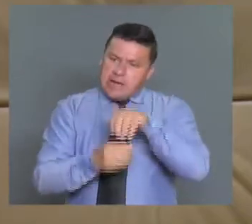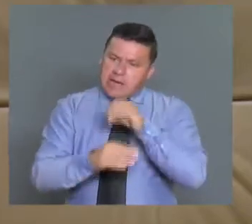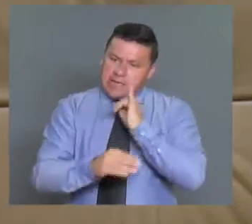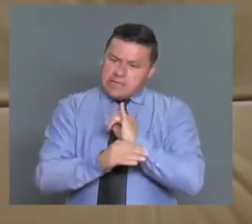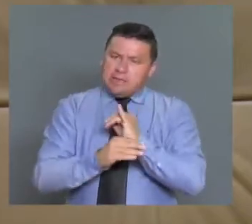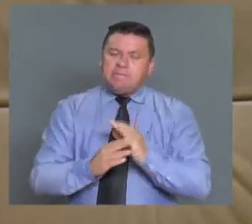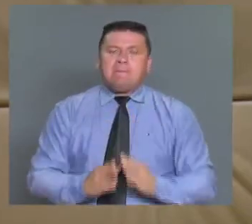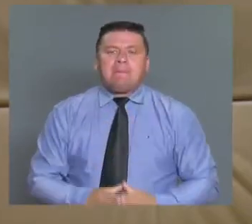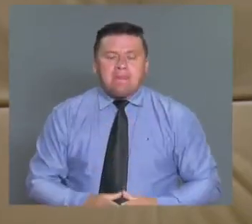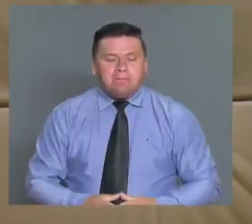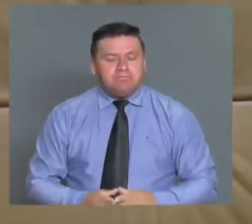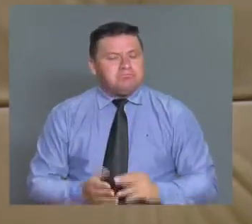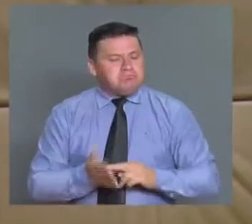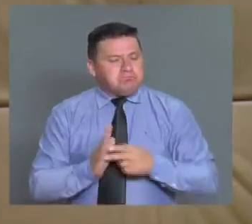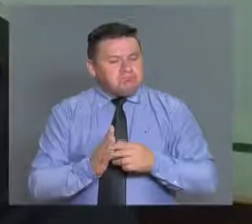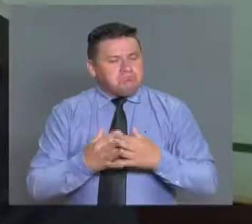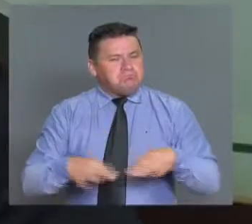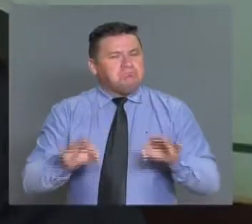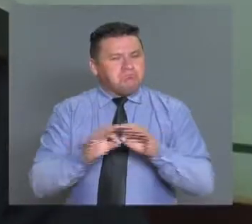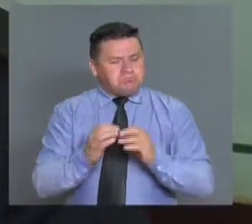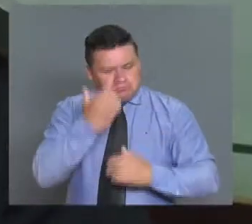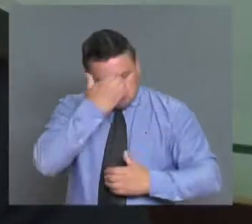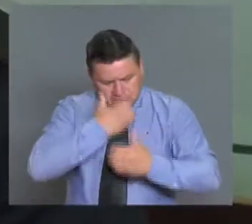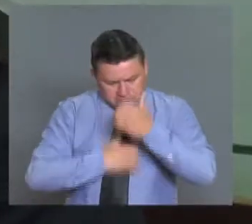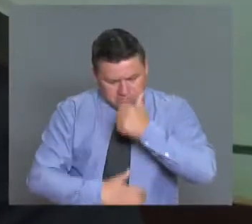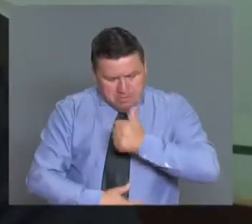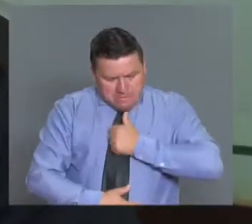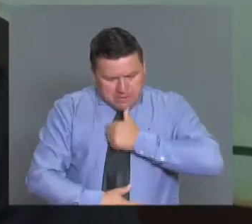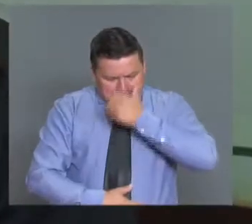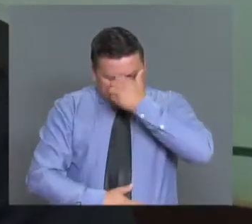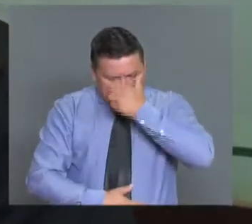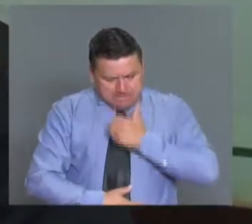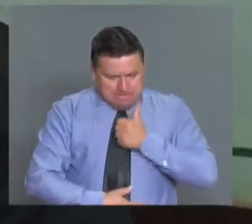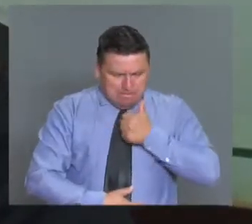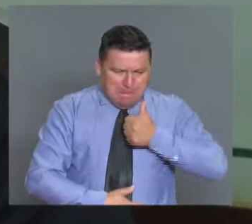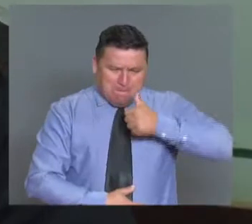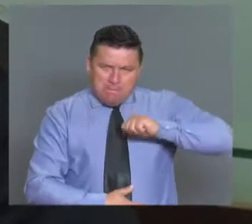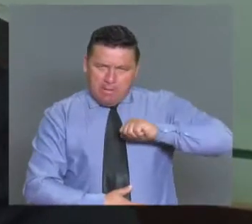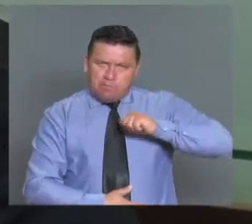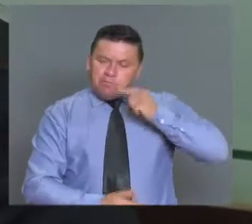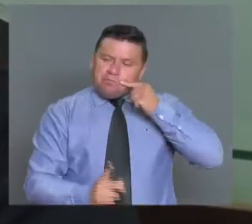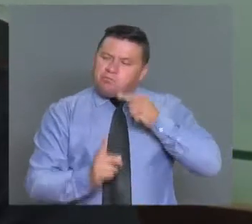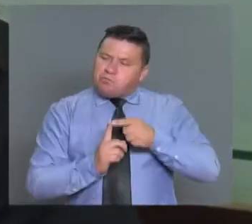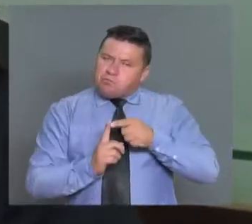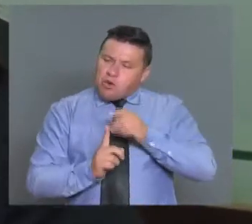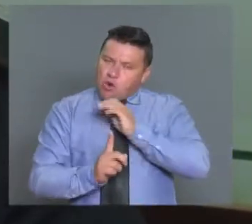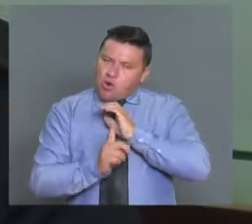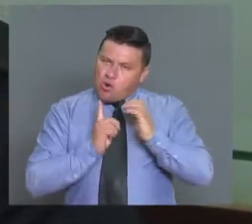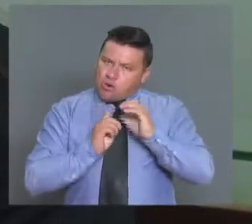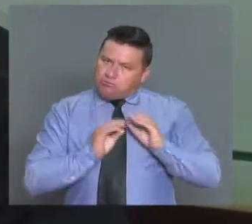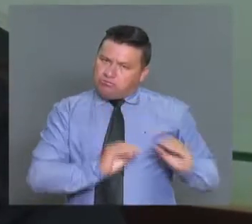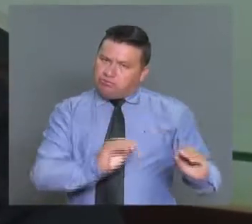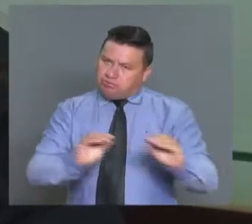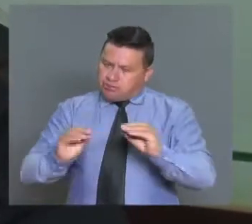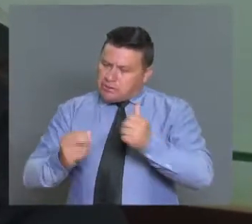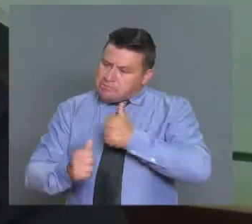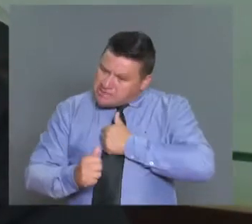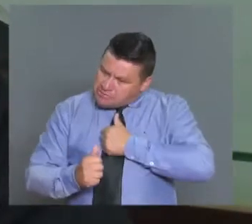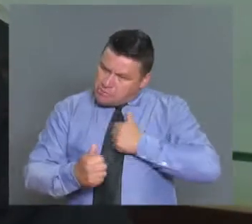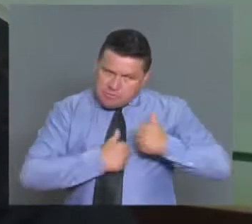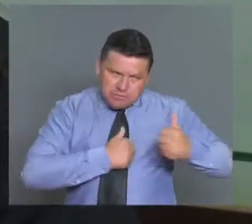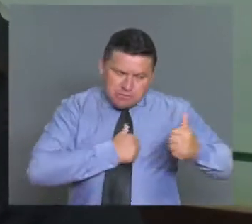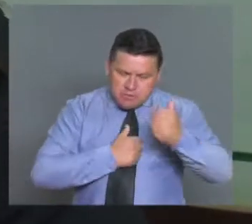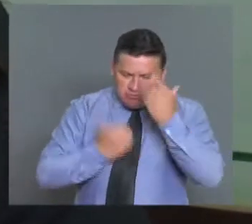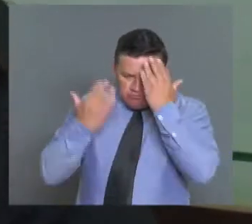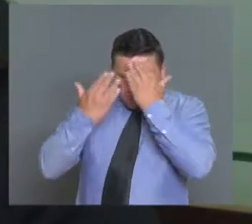institución. La autoevaluación es muy importante porque nos ayuda a consolidar la cultura de autorregulación y mejoramiento continuo.